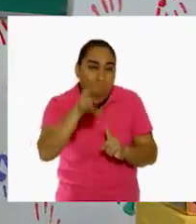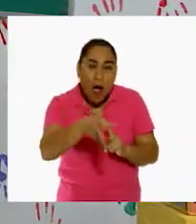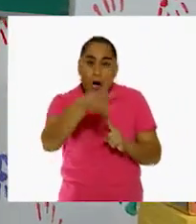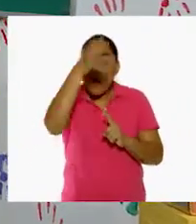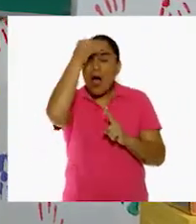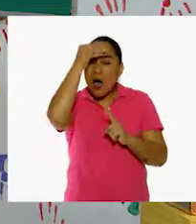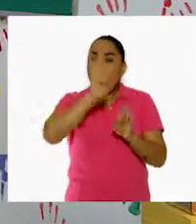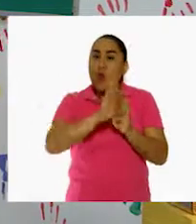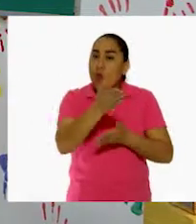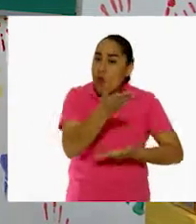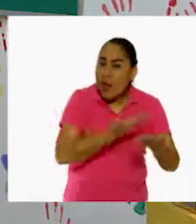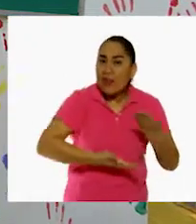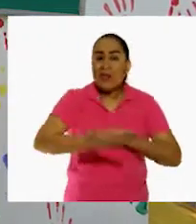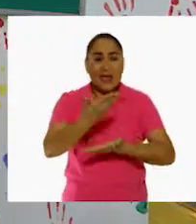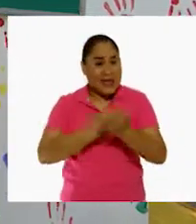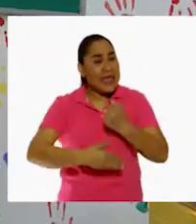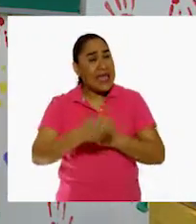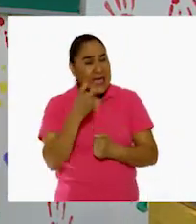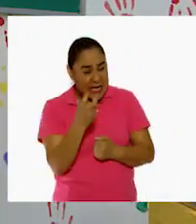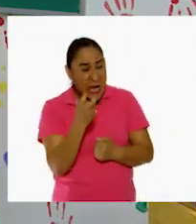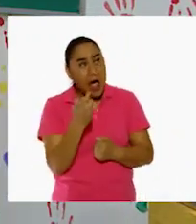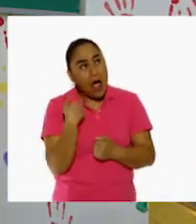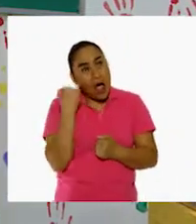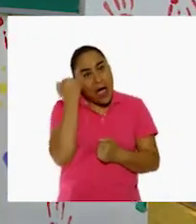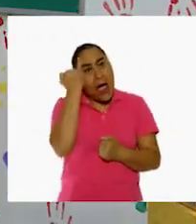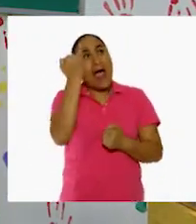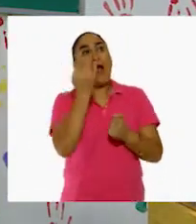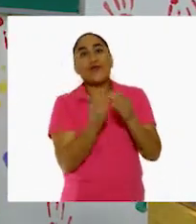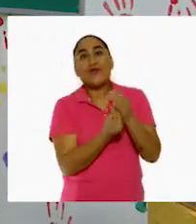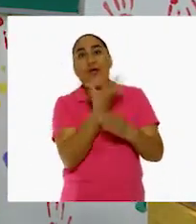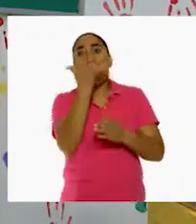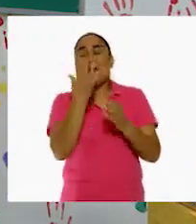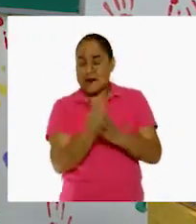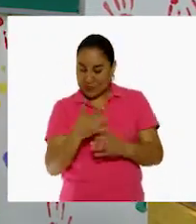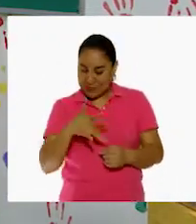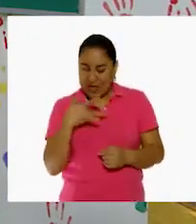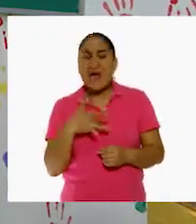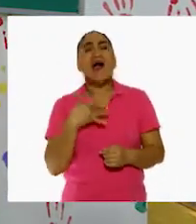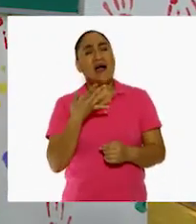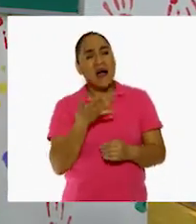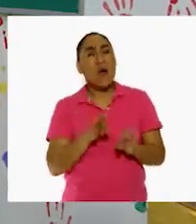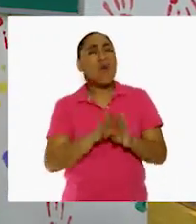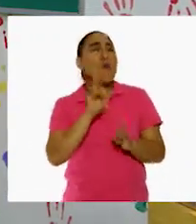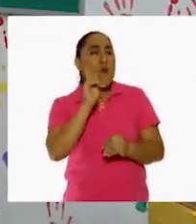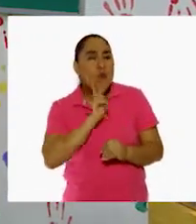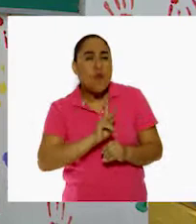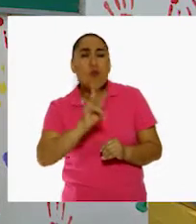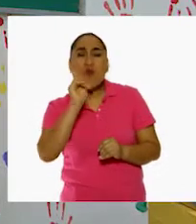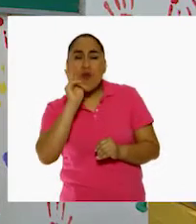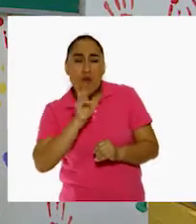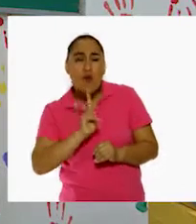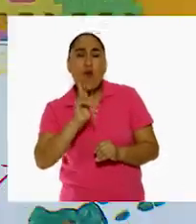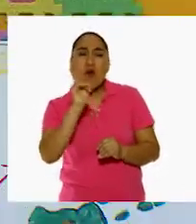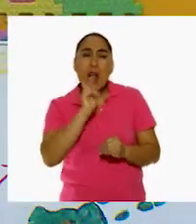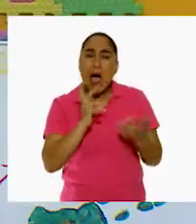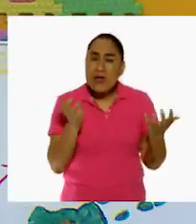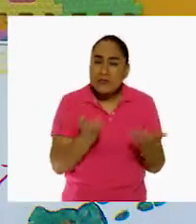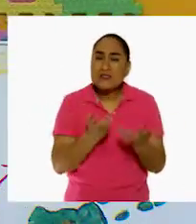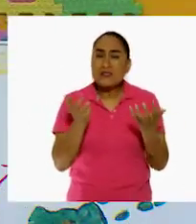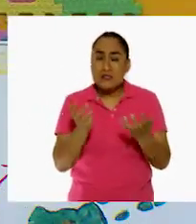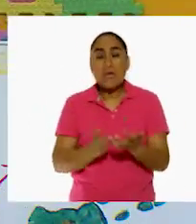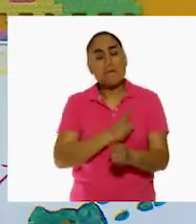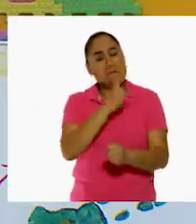experiencias y opiniones, Gloria. Pensamos nuevas ideas y nos animamos a probar o experimentar y, sobre todo,